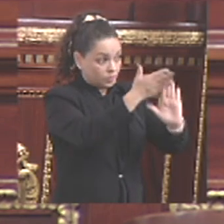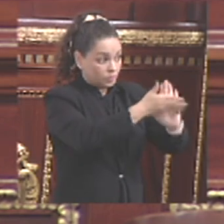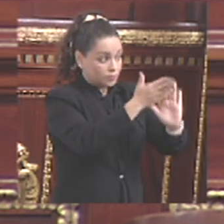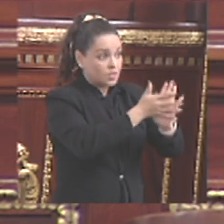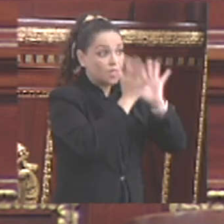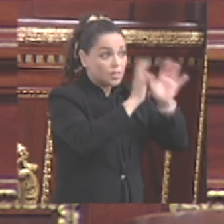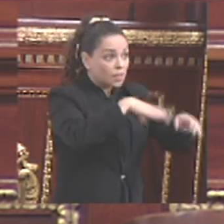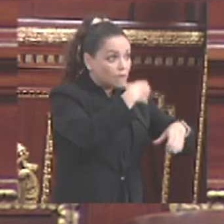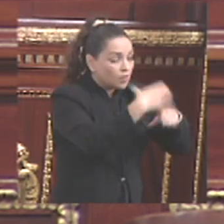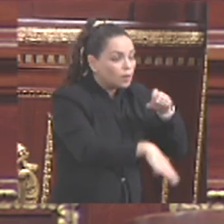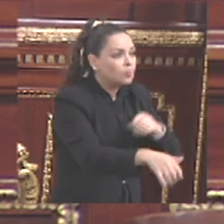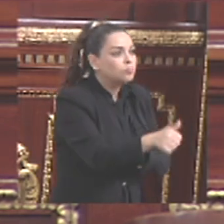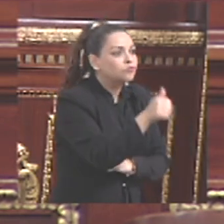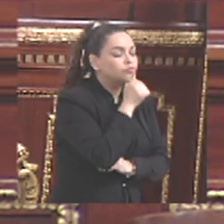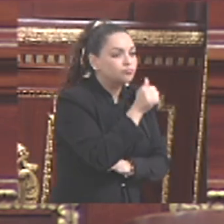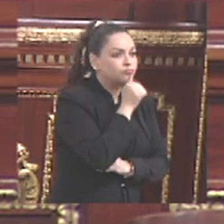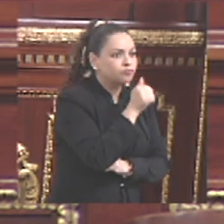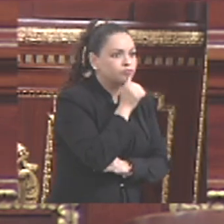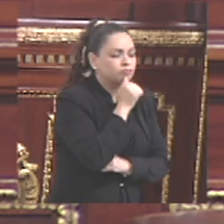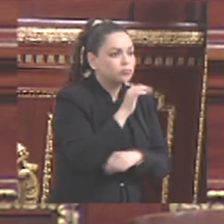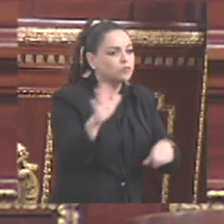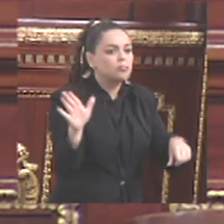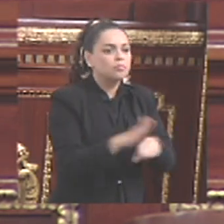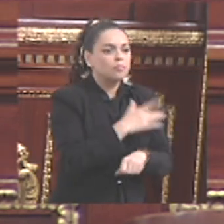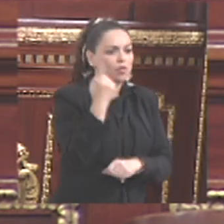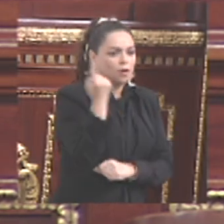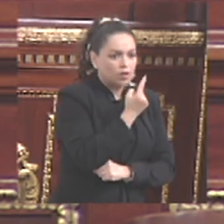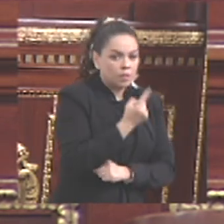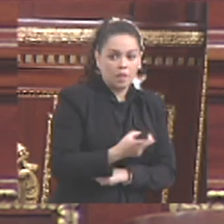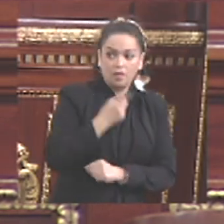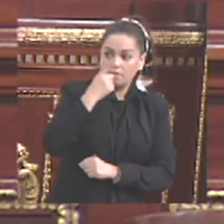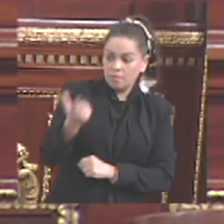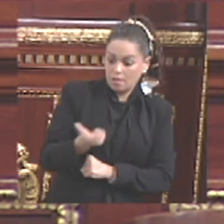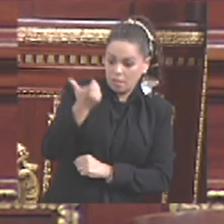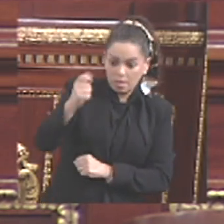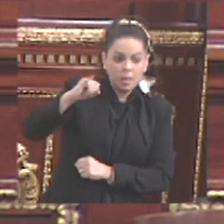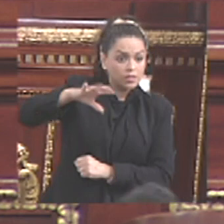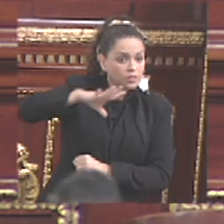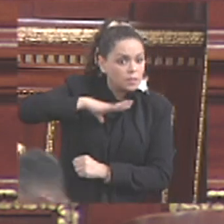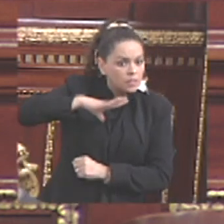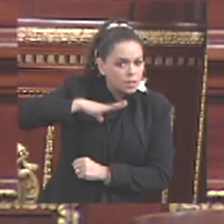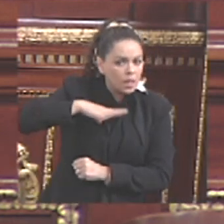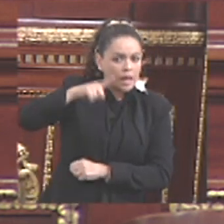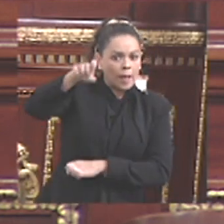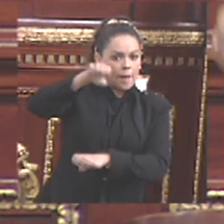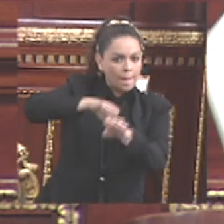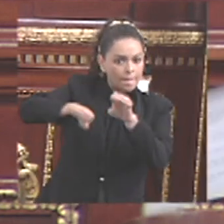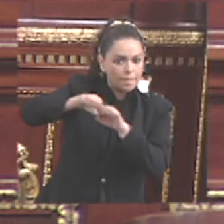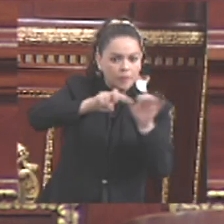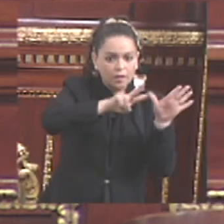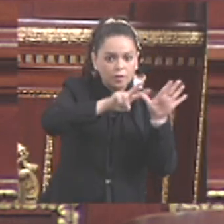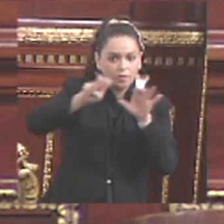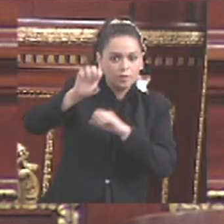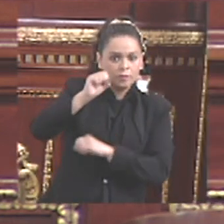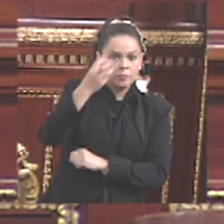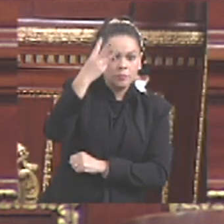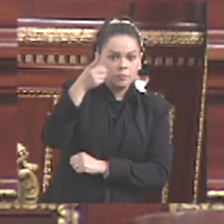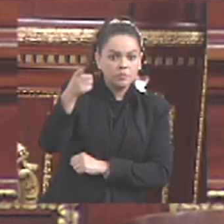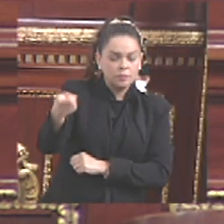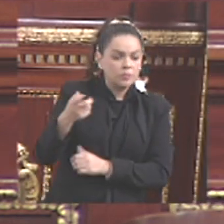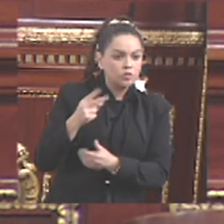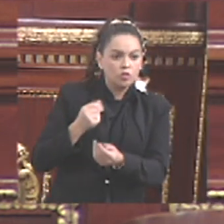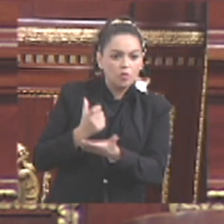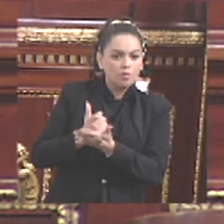el fideicomiso, se les debe a 273 empresas constructoras?